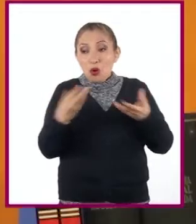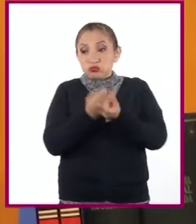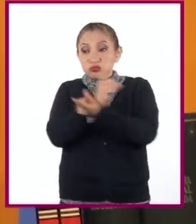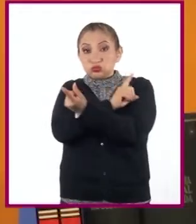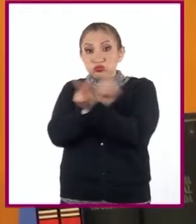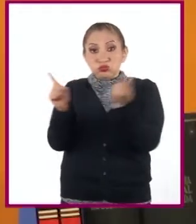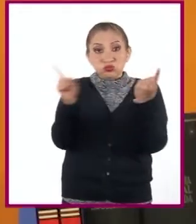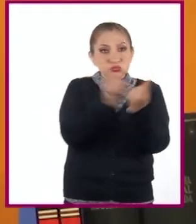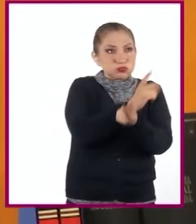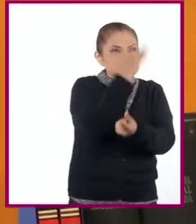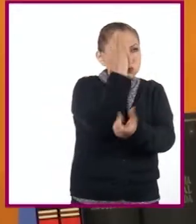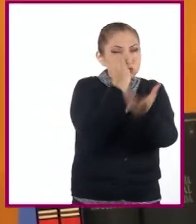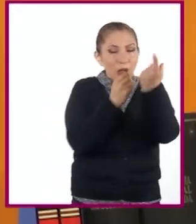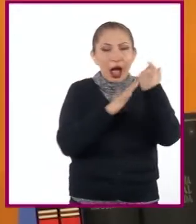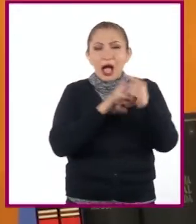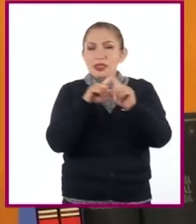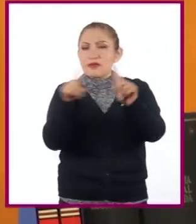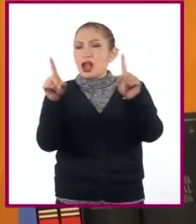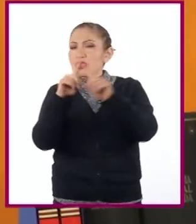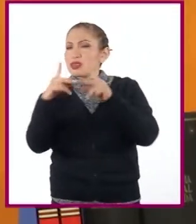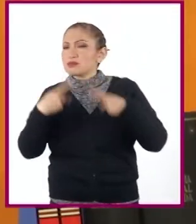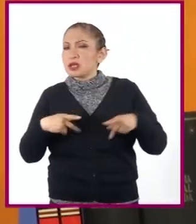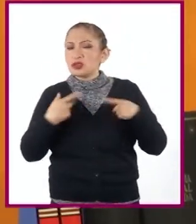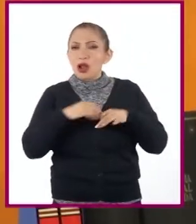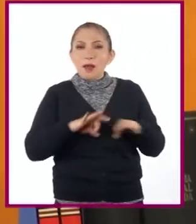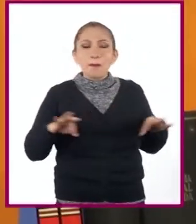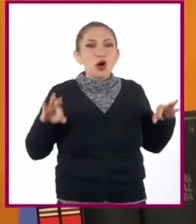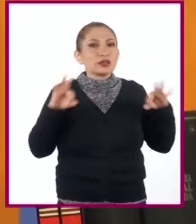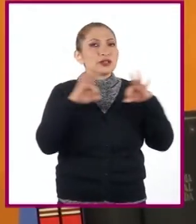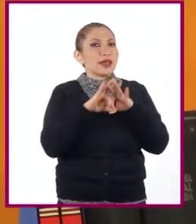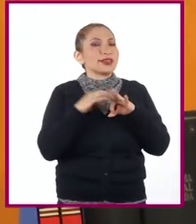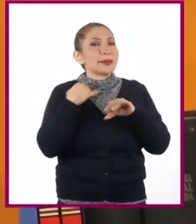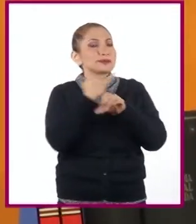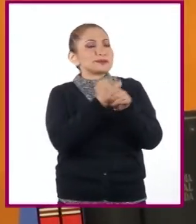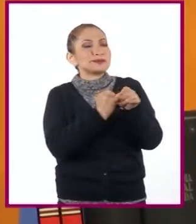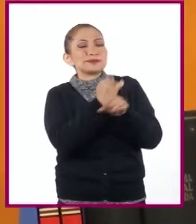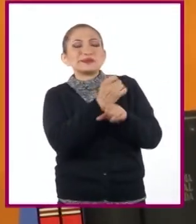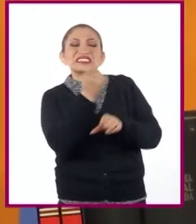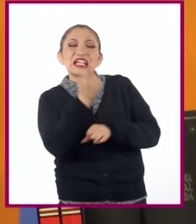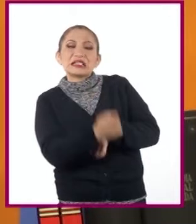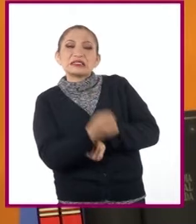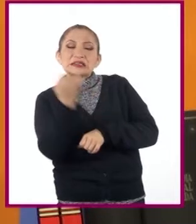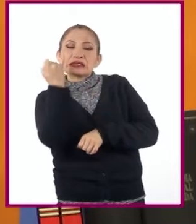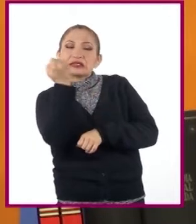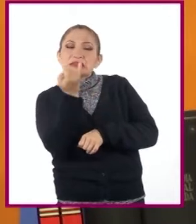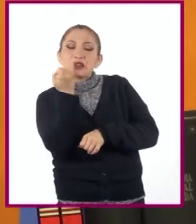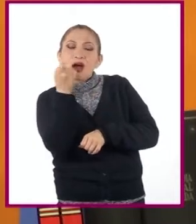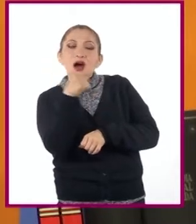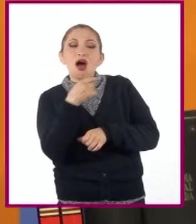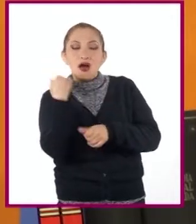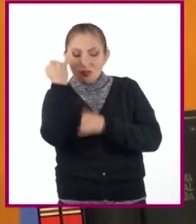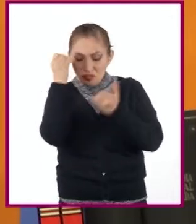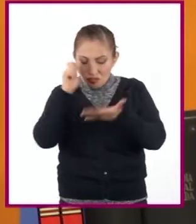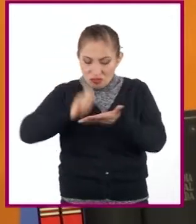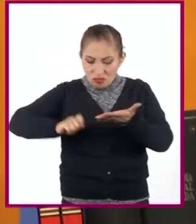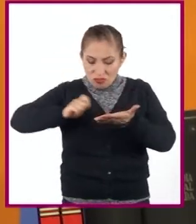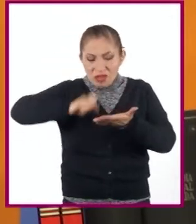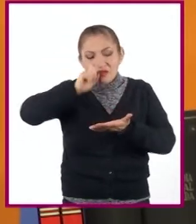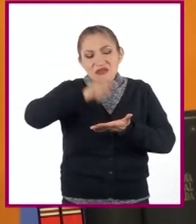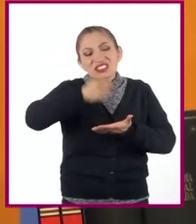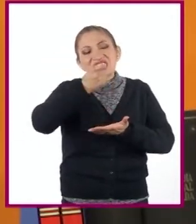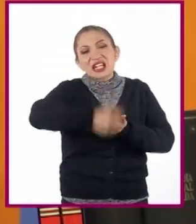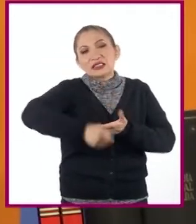otros. Existen muchos personajes importantes en el estudio de la lengua que han expresado sus ideas con relación al